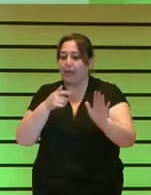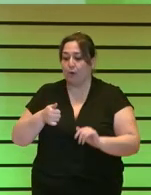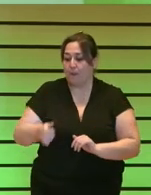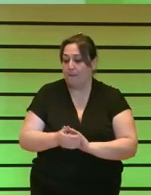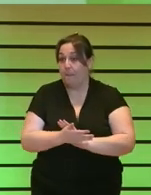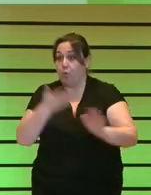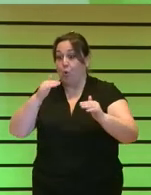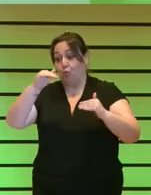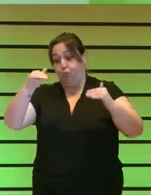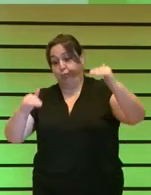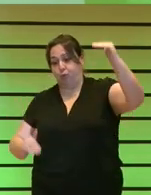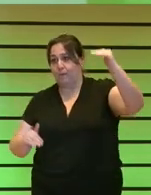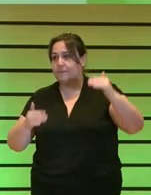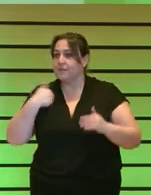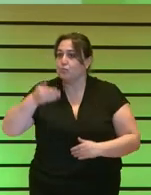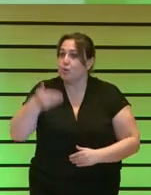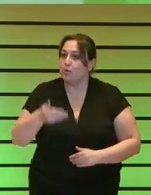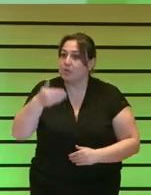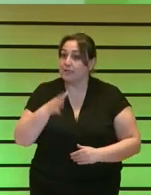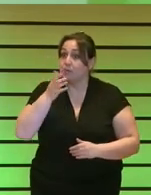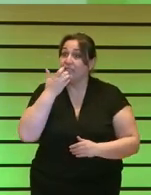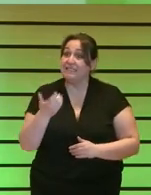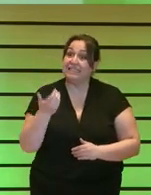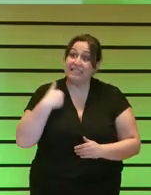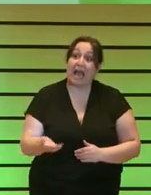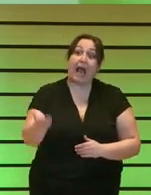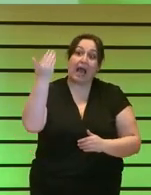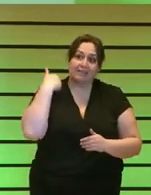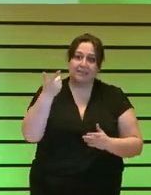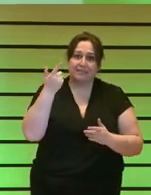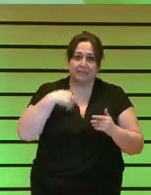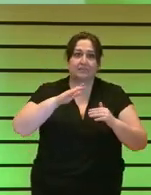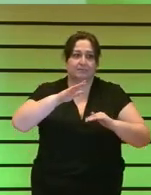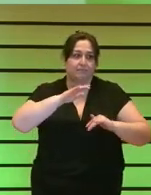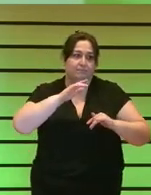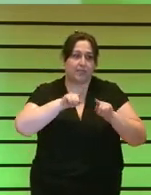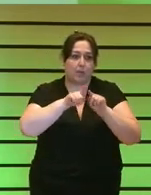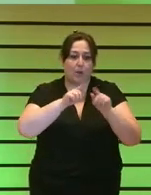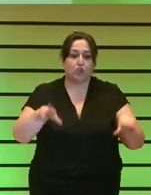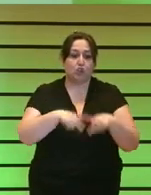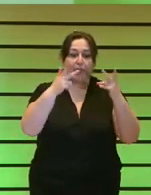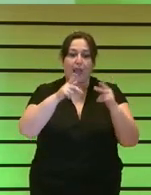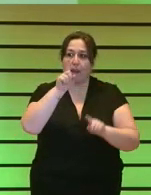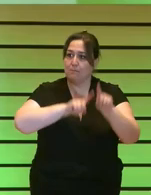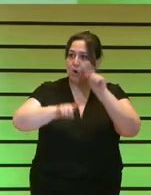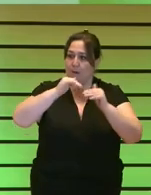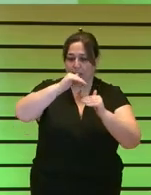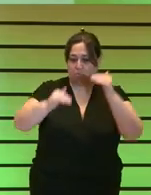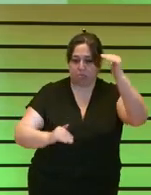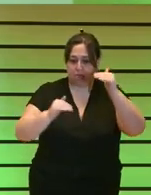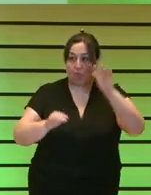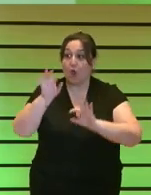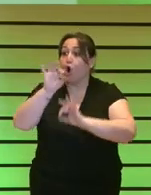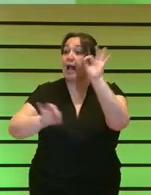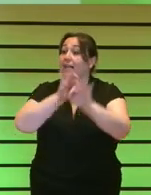marcha y eso es muy importante porque si ya teníamos una serie de brechas organizaciones como las vuestras sabéis mucho de brechas sociales más que muchos sociólogos que